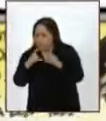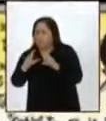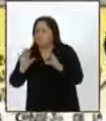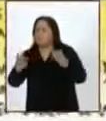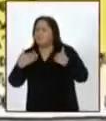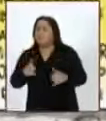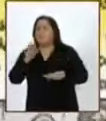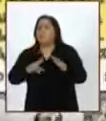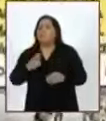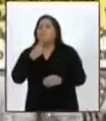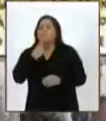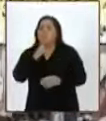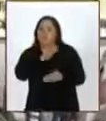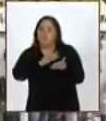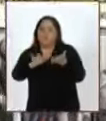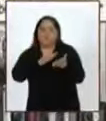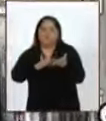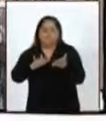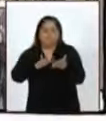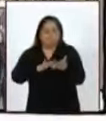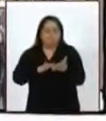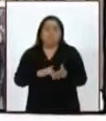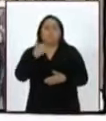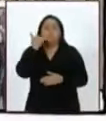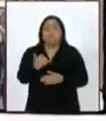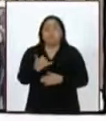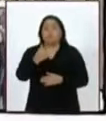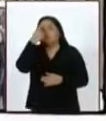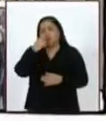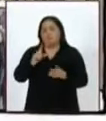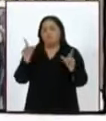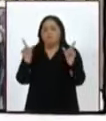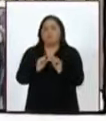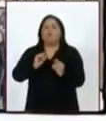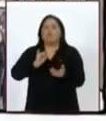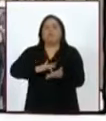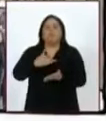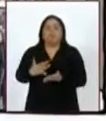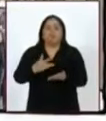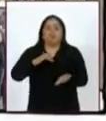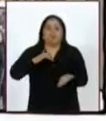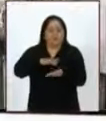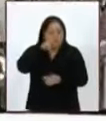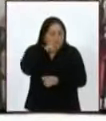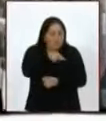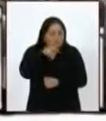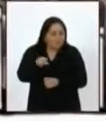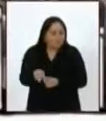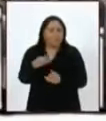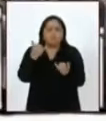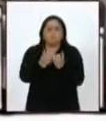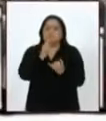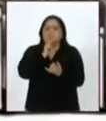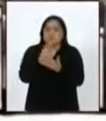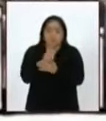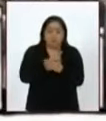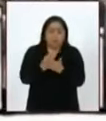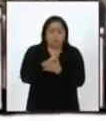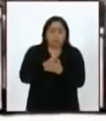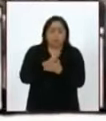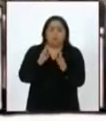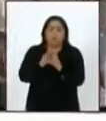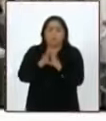el uso del lenguaje escrito, y favorece la deducción gracias al apoyo visual, tanto del dibujo como de